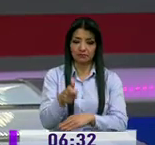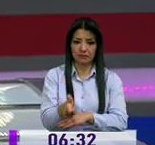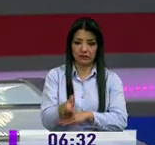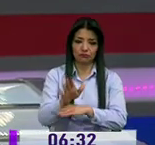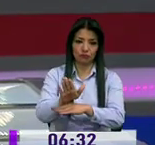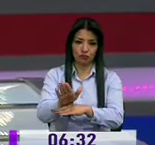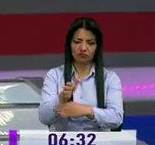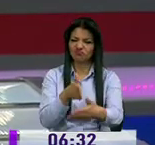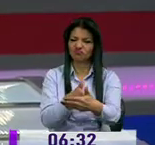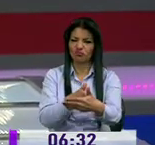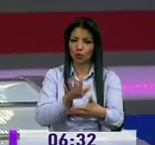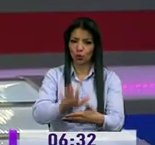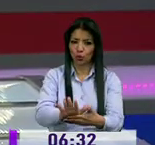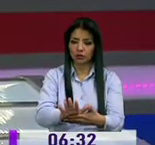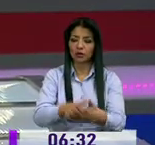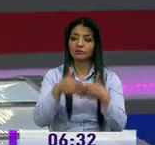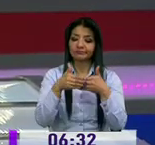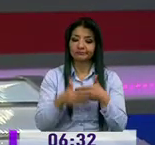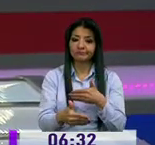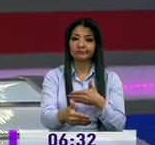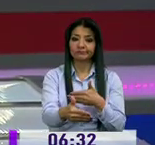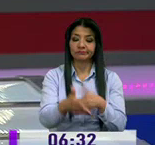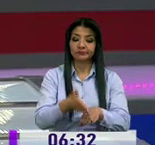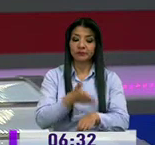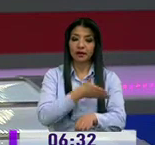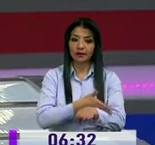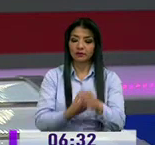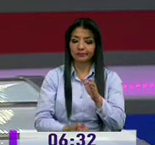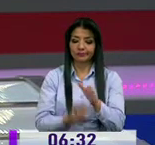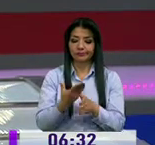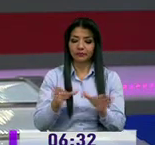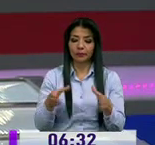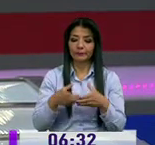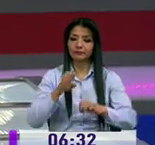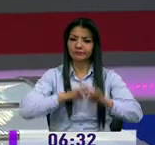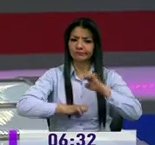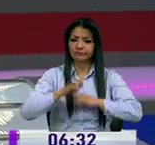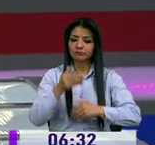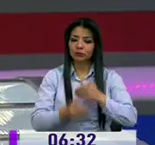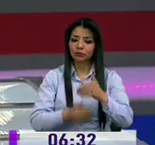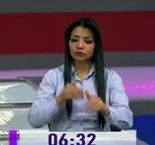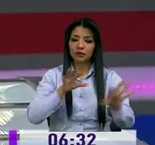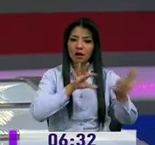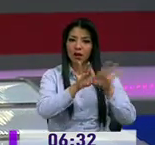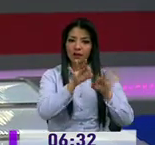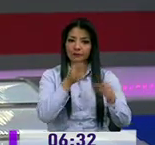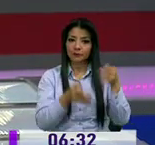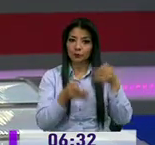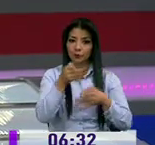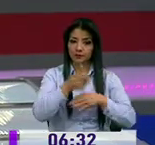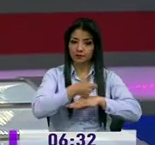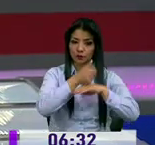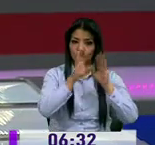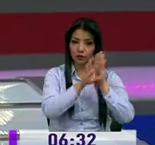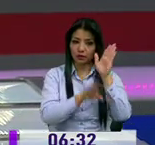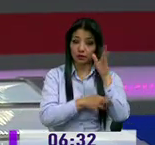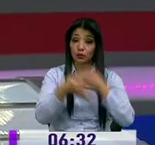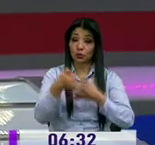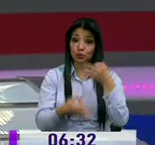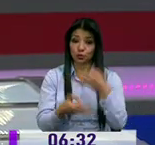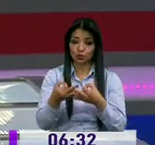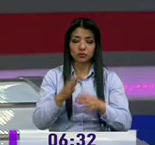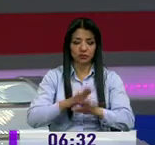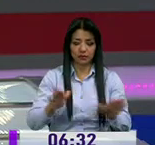su contra y dio marcha atrás a la moción para crear una comisión que evalúe el proceso de designación de los jueces de la Corte Constitucional.